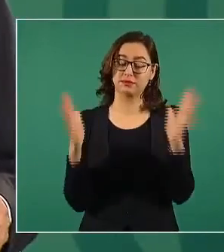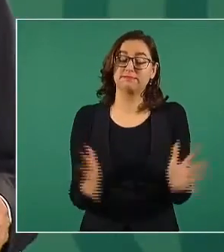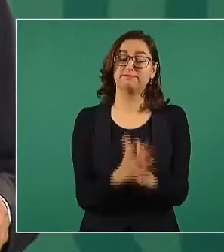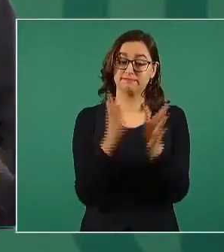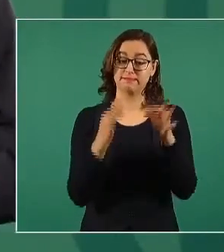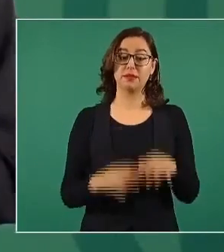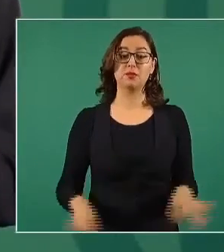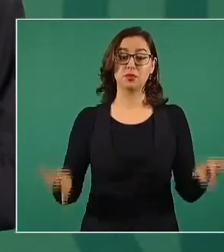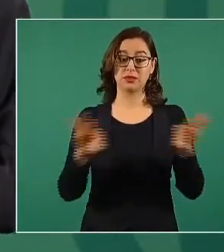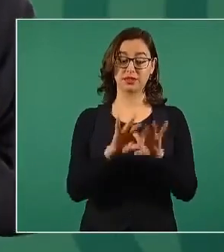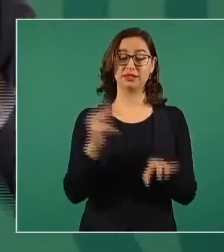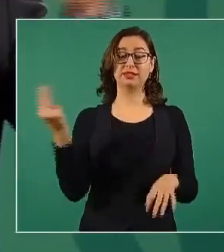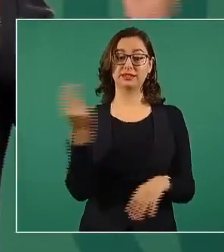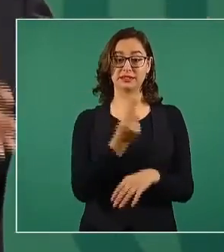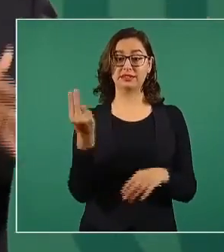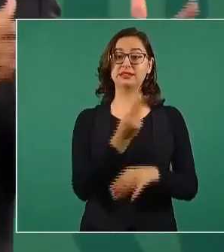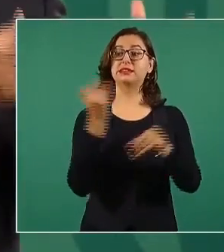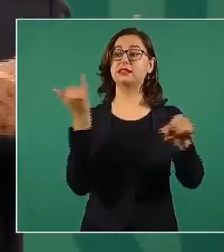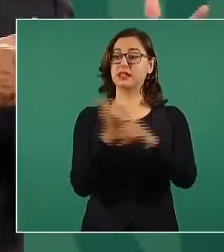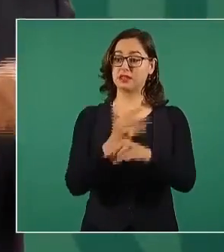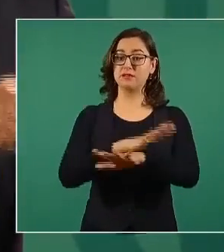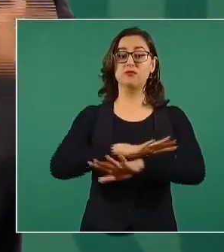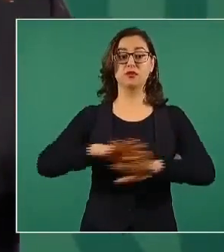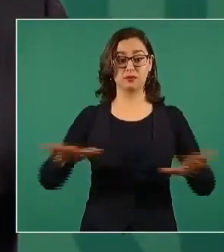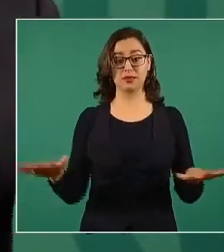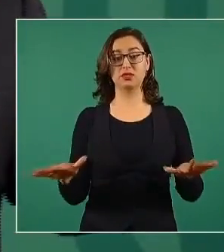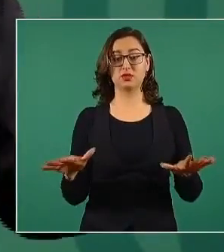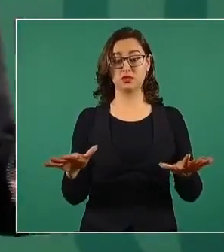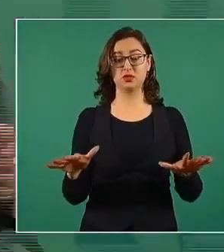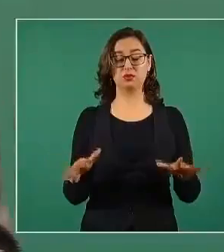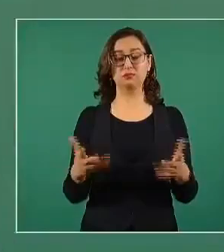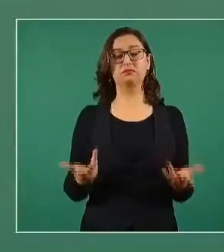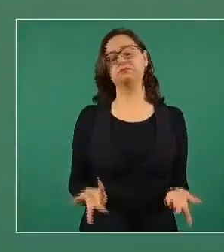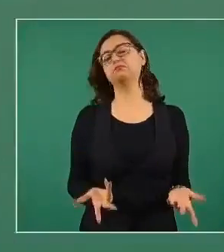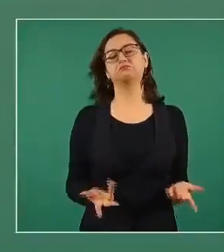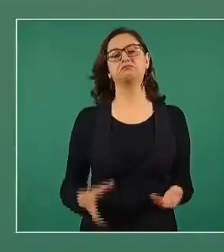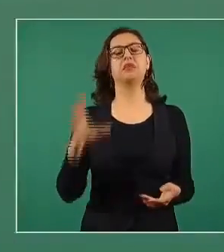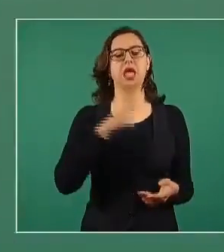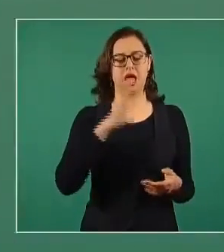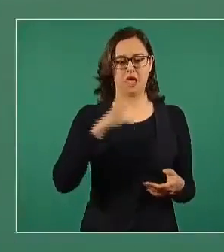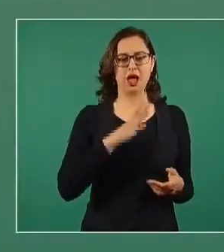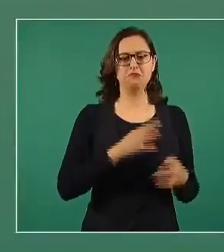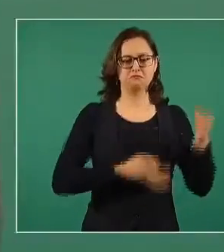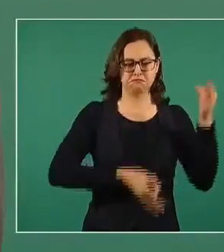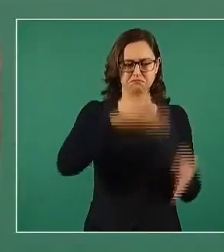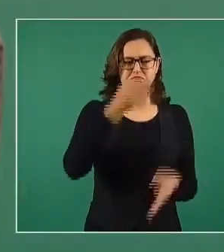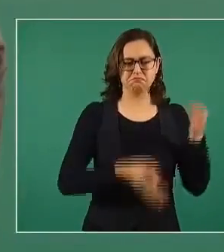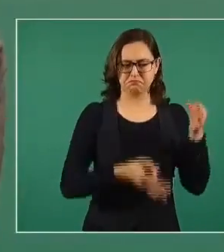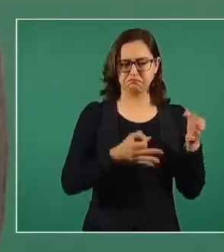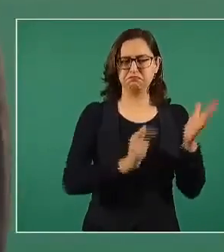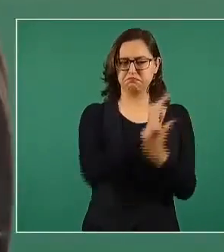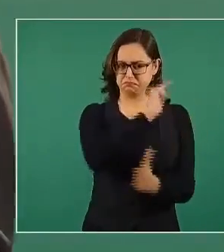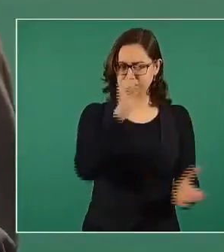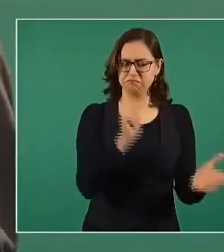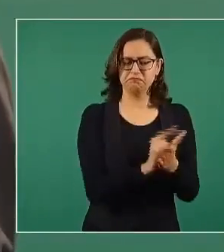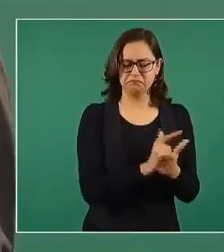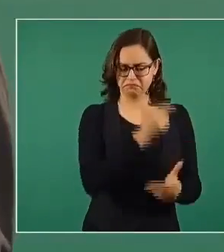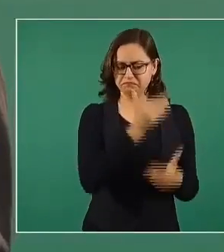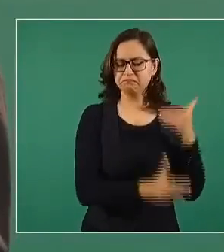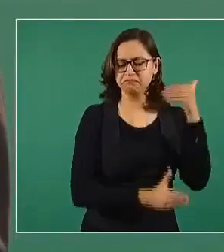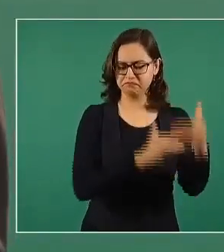información. Entonces, existe la vía legal, pero lo más importante, creo yo,